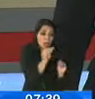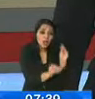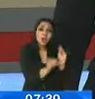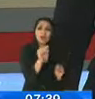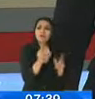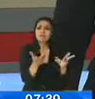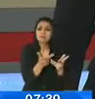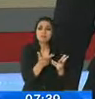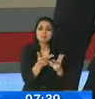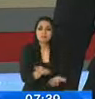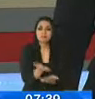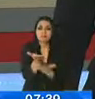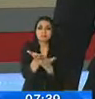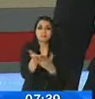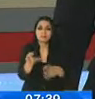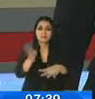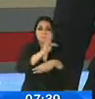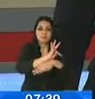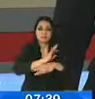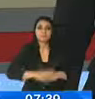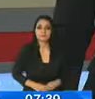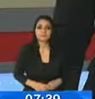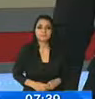ley presentadas en la Asamblea Nacional.